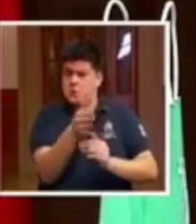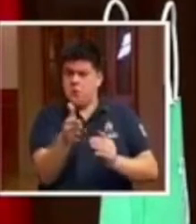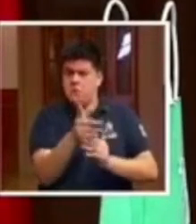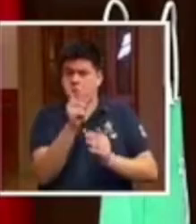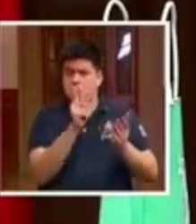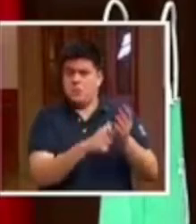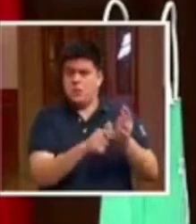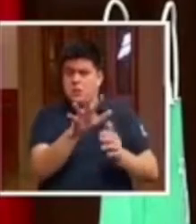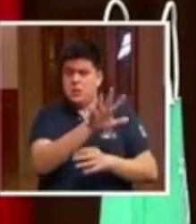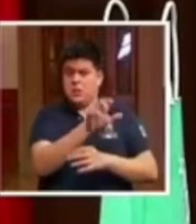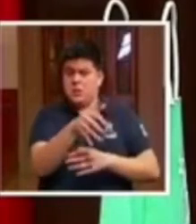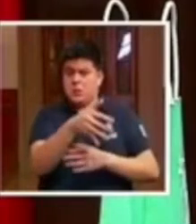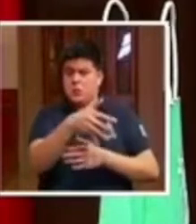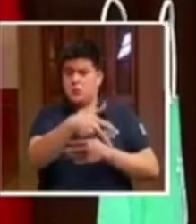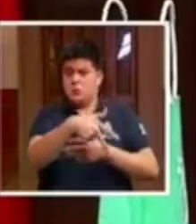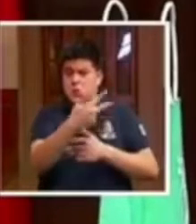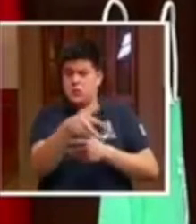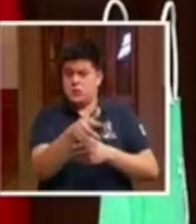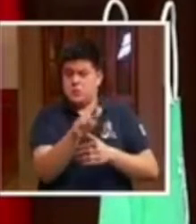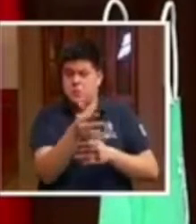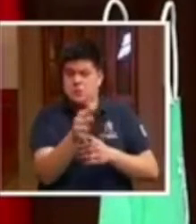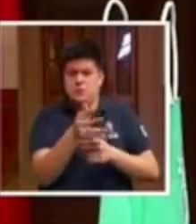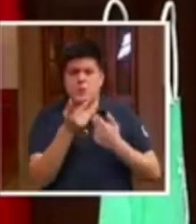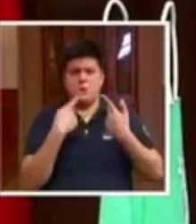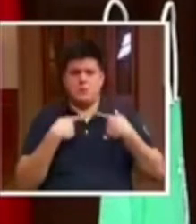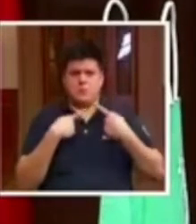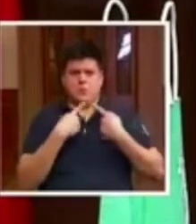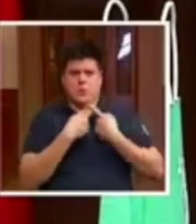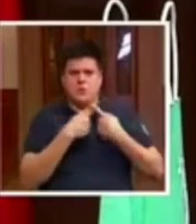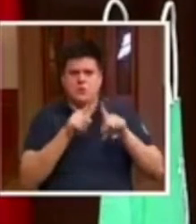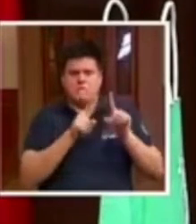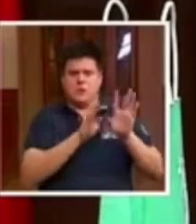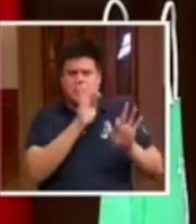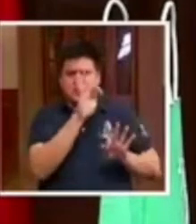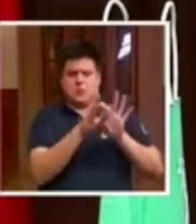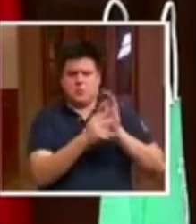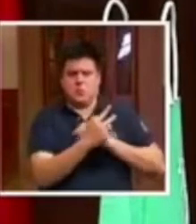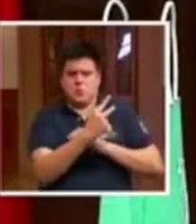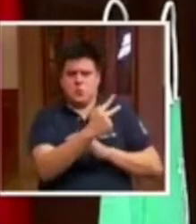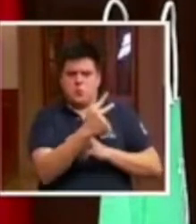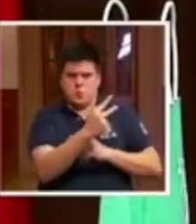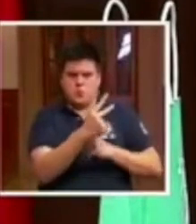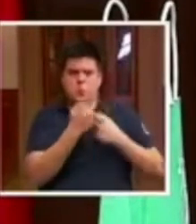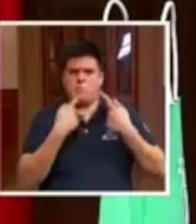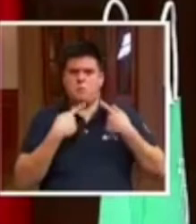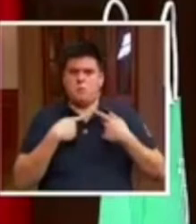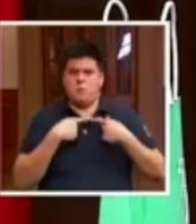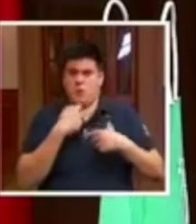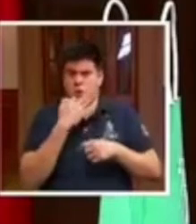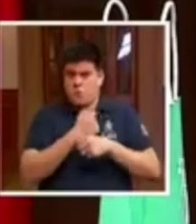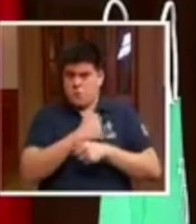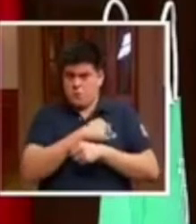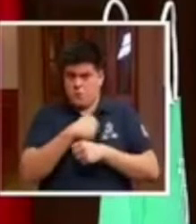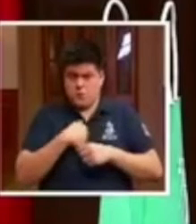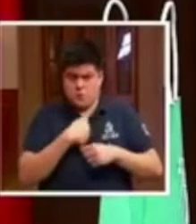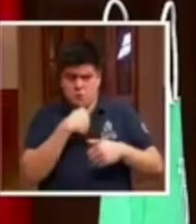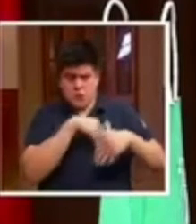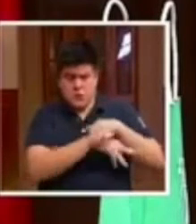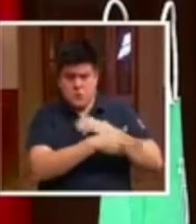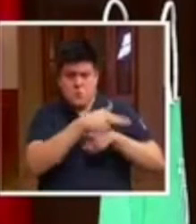más o menos el tipo de paciente era diferente el tipo de paciente que estamos teniendo en este